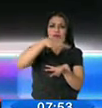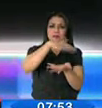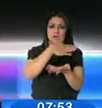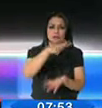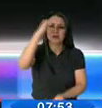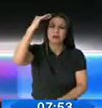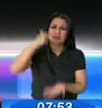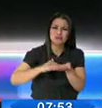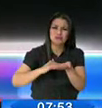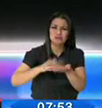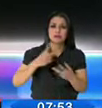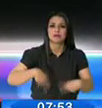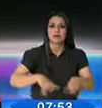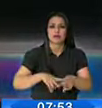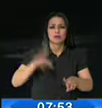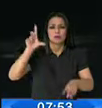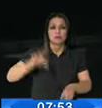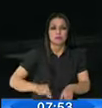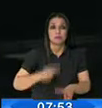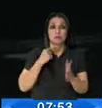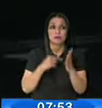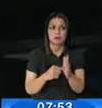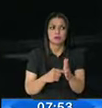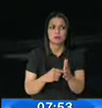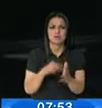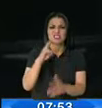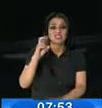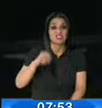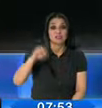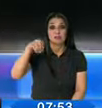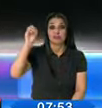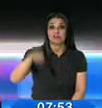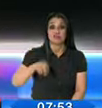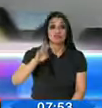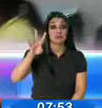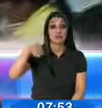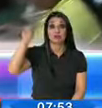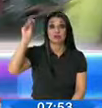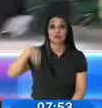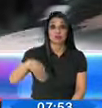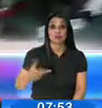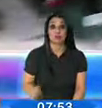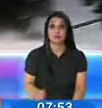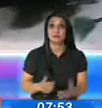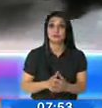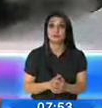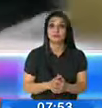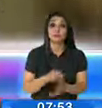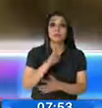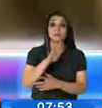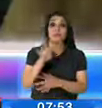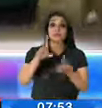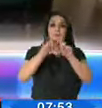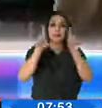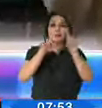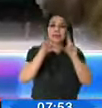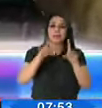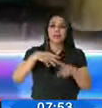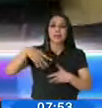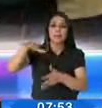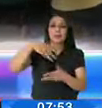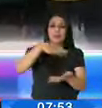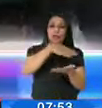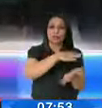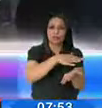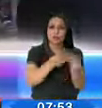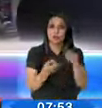importante. Yo le diría que del 70-75%. En la asociación éramos 29 compañías de courier,